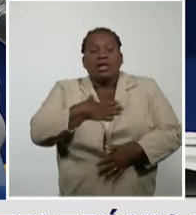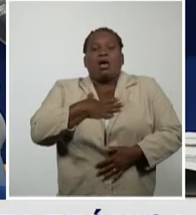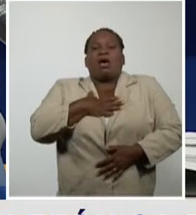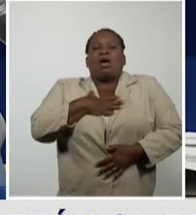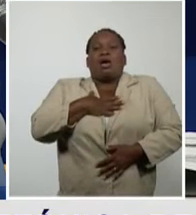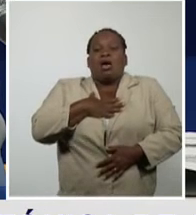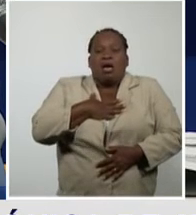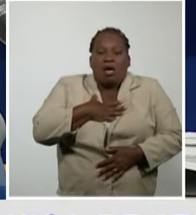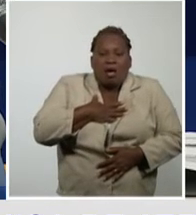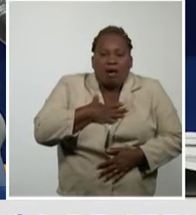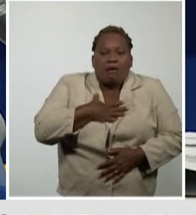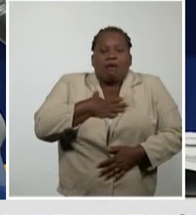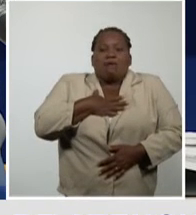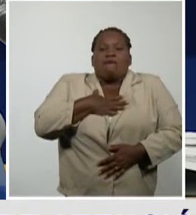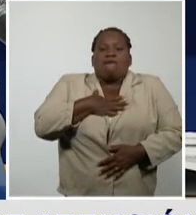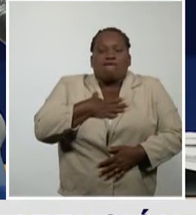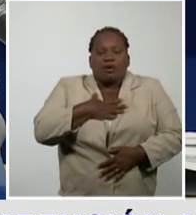disnea,